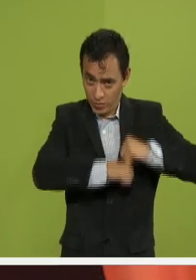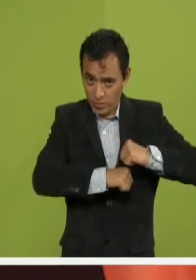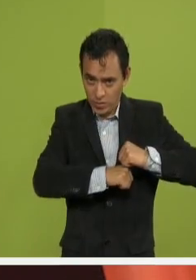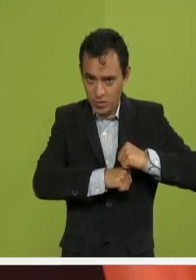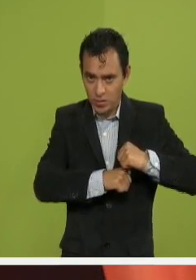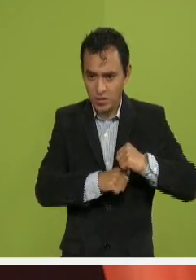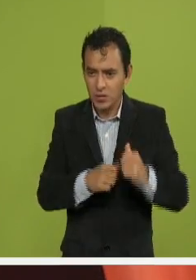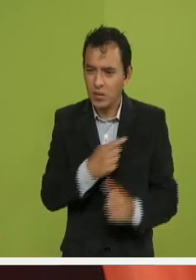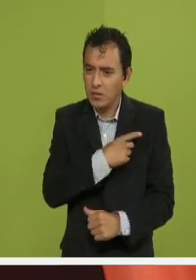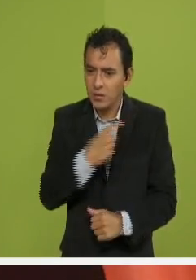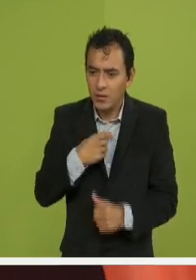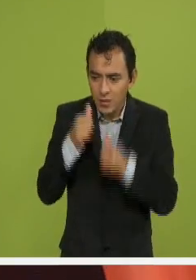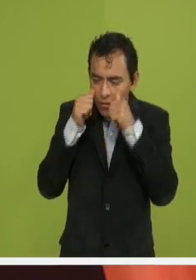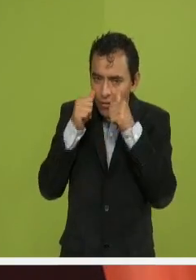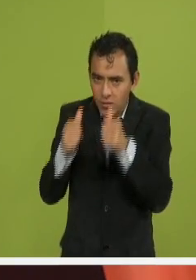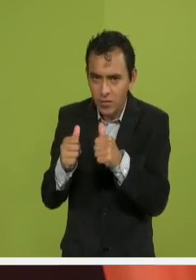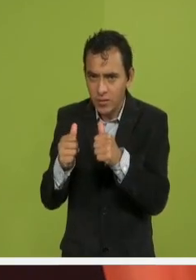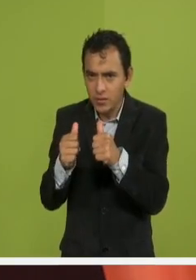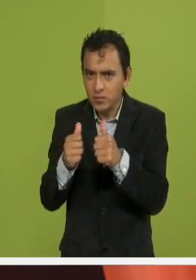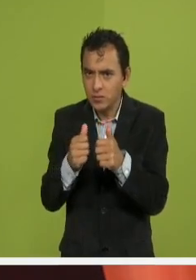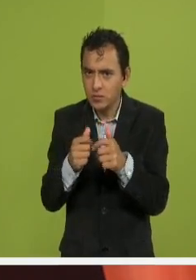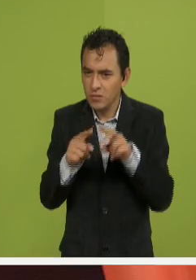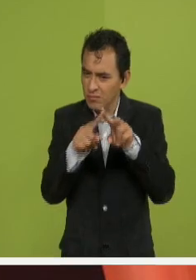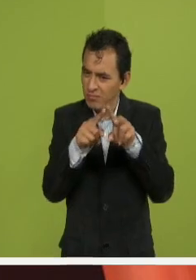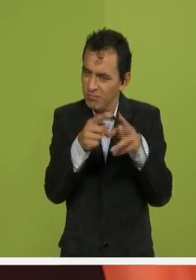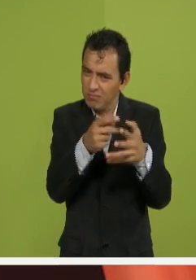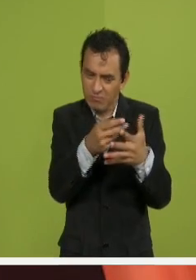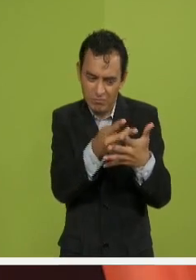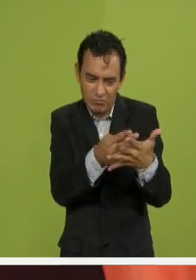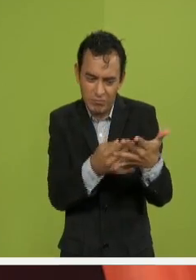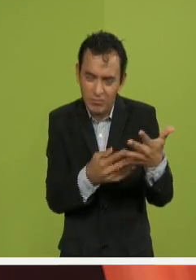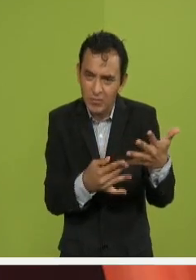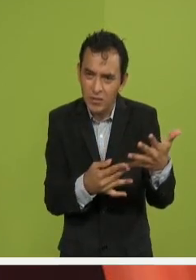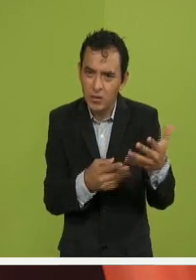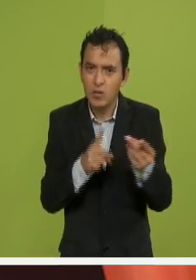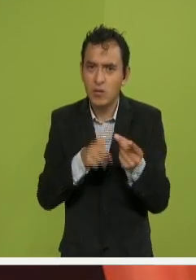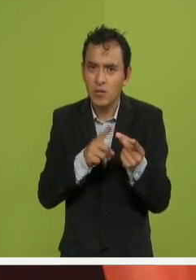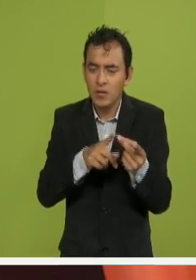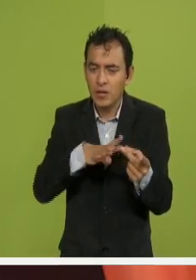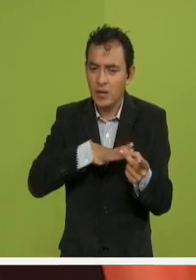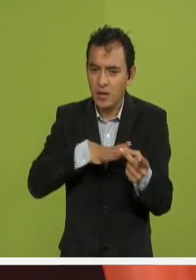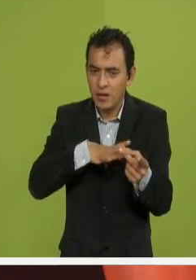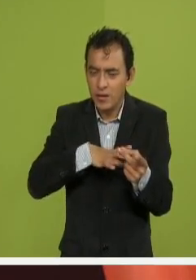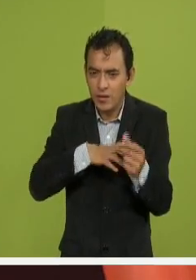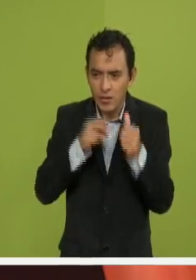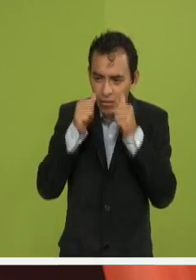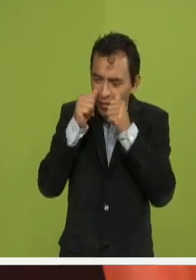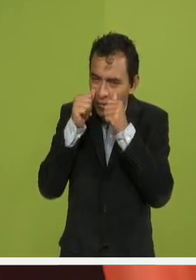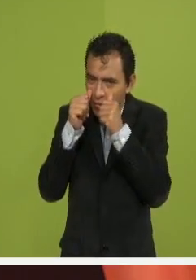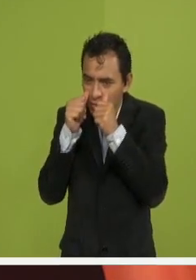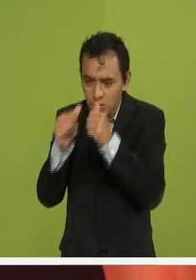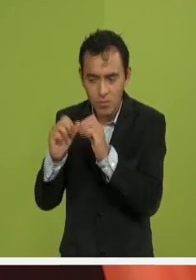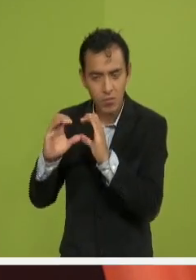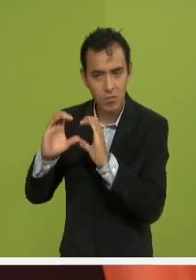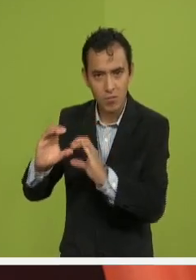diseño jurídico en donde debería existir algún tipo de supervisión por parte de las